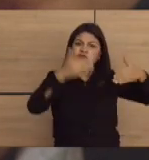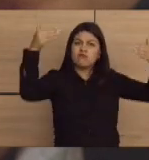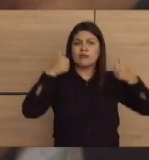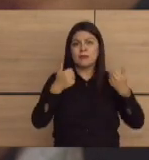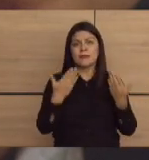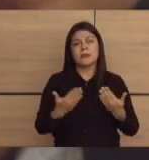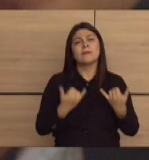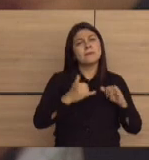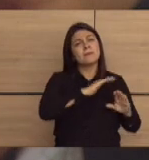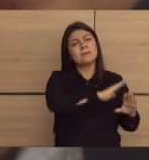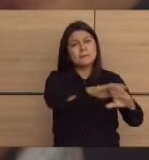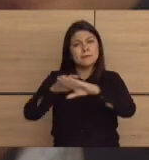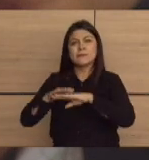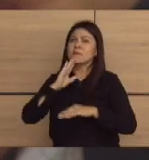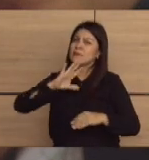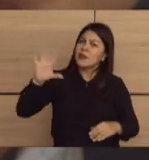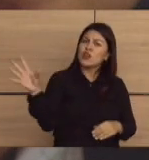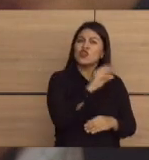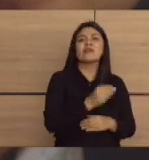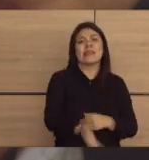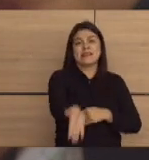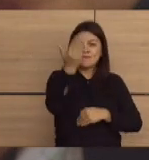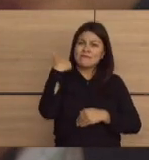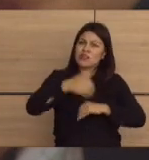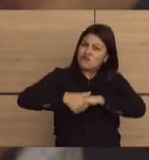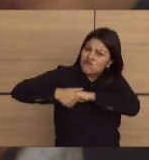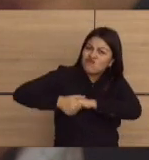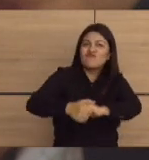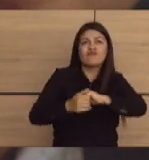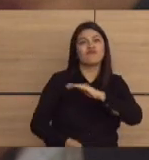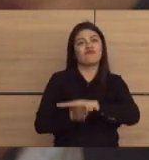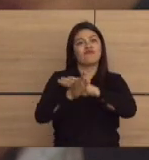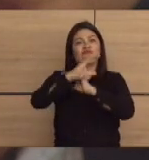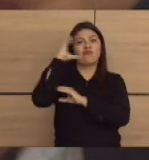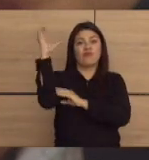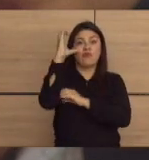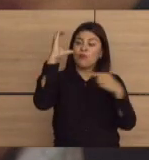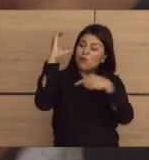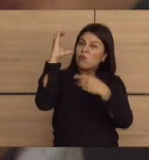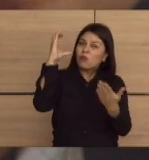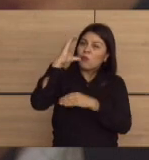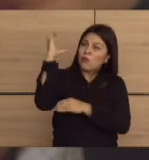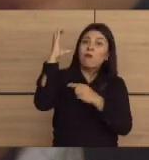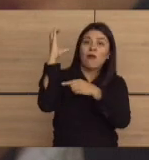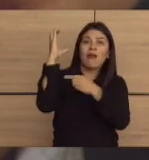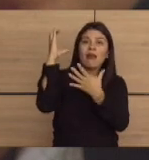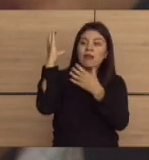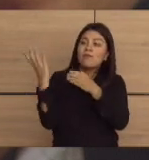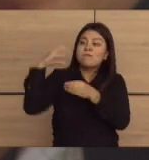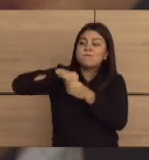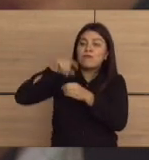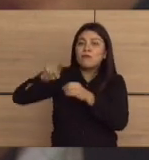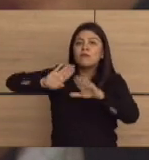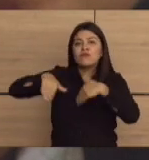invito a que todos sigamos caminando para esa Colombia, donde la educación, centrada